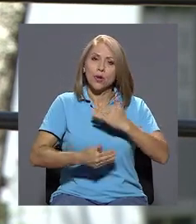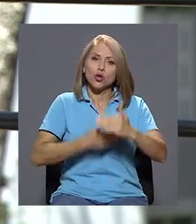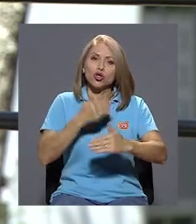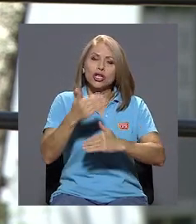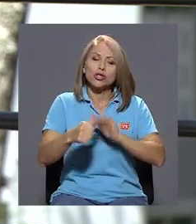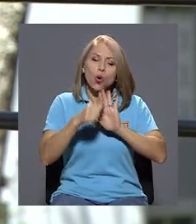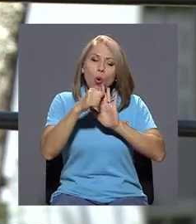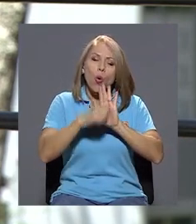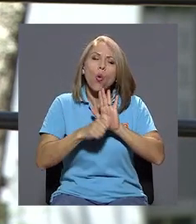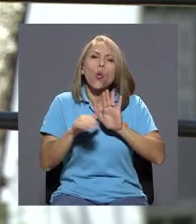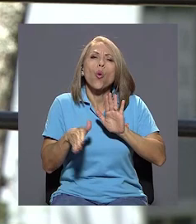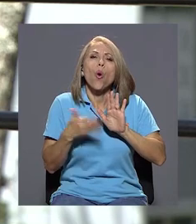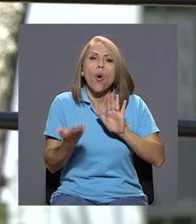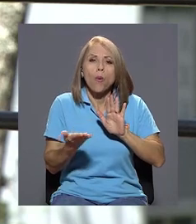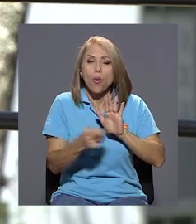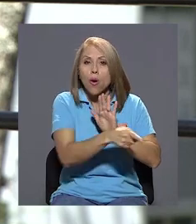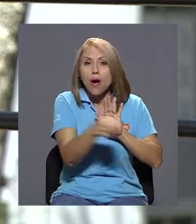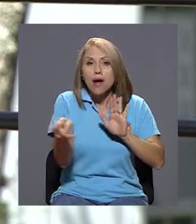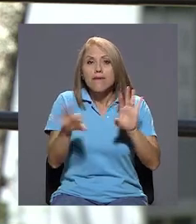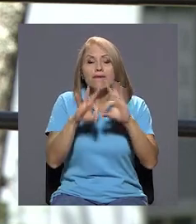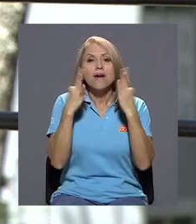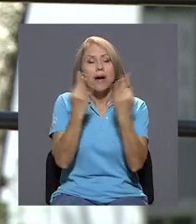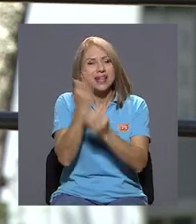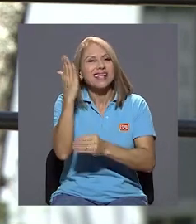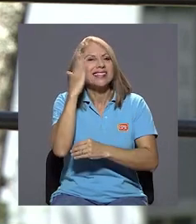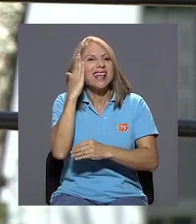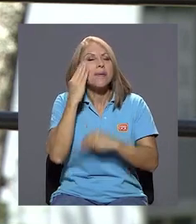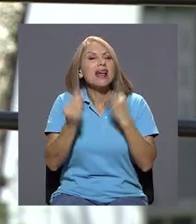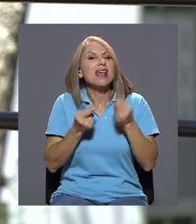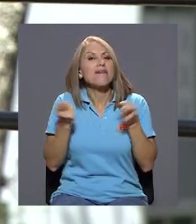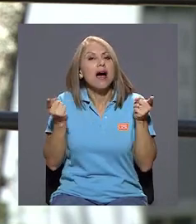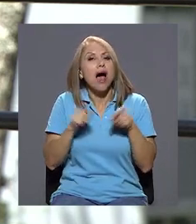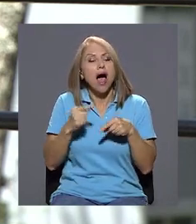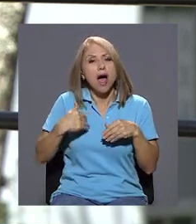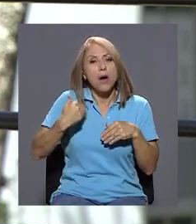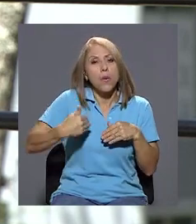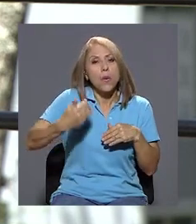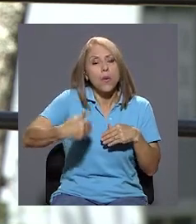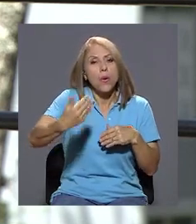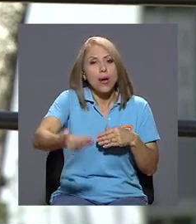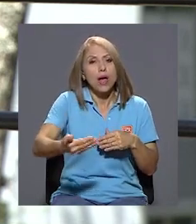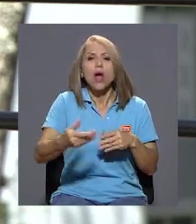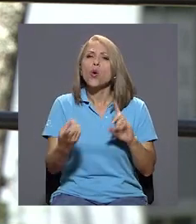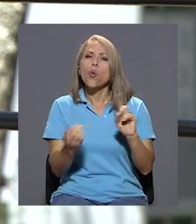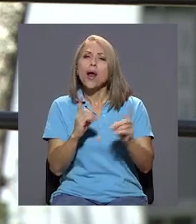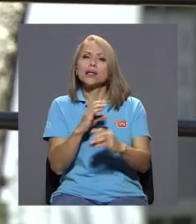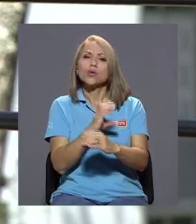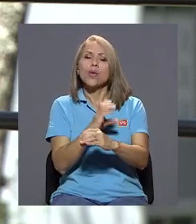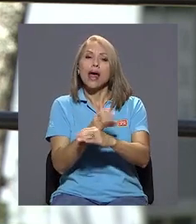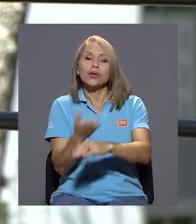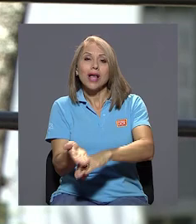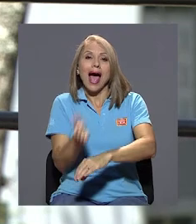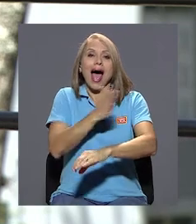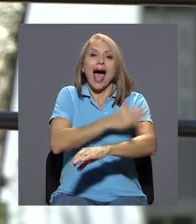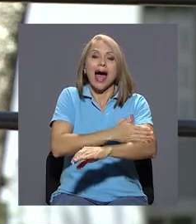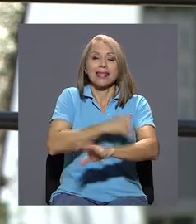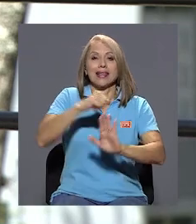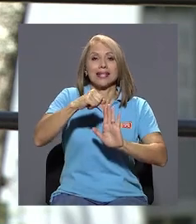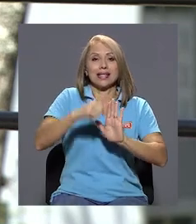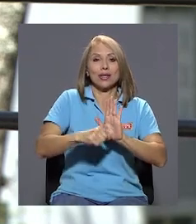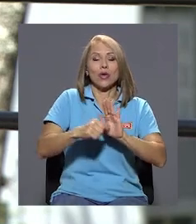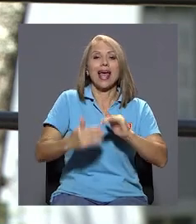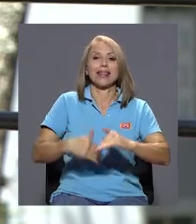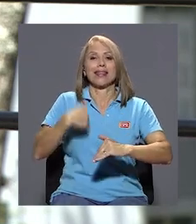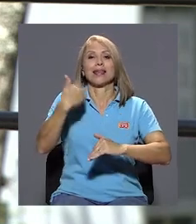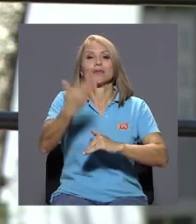el proceso quirúrgico, ¿verdad? O sea, instruir a las familias de qué van a vivir en todo este proceso, los cuidados que deben de tener antes de